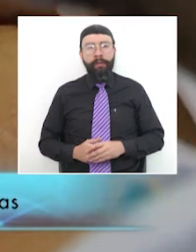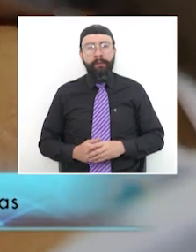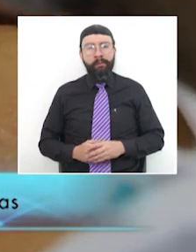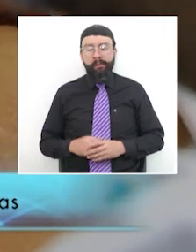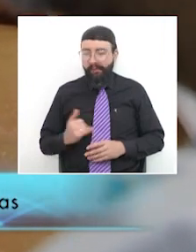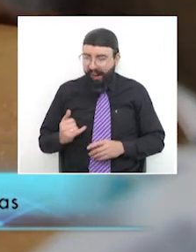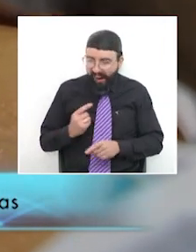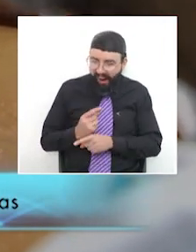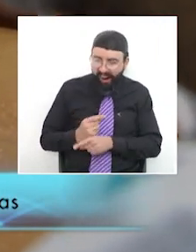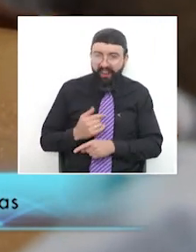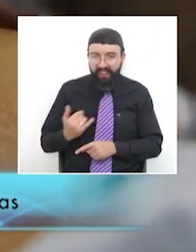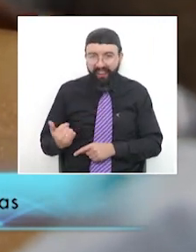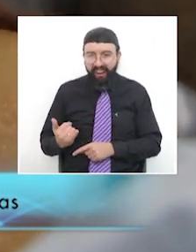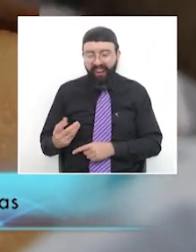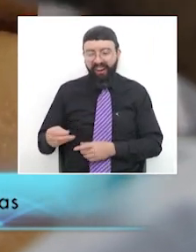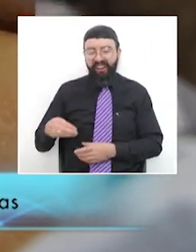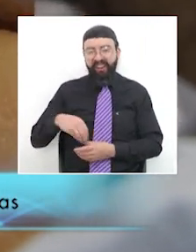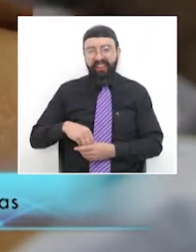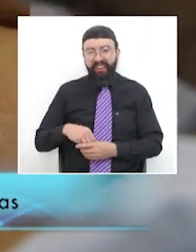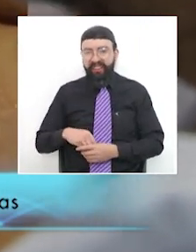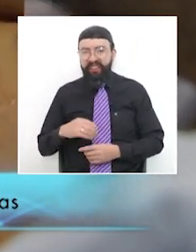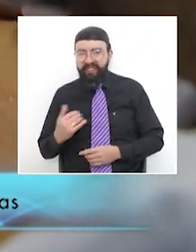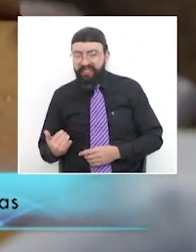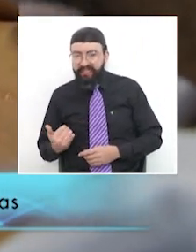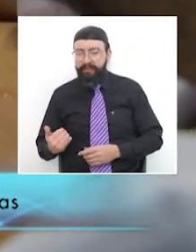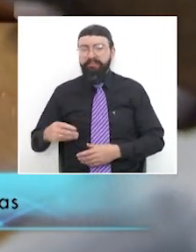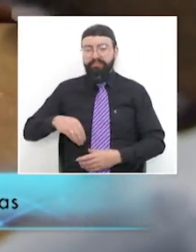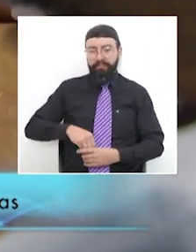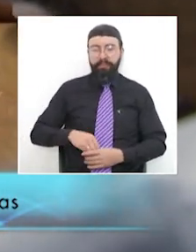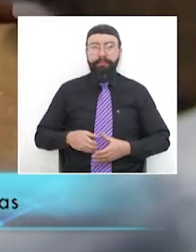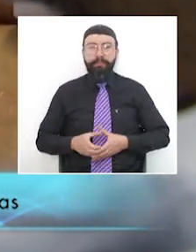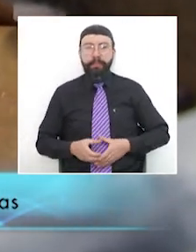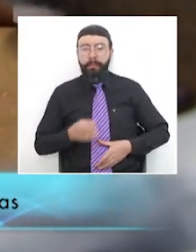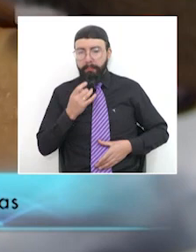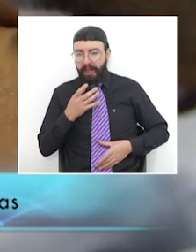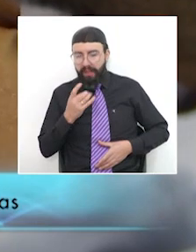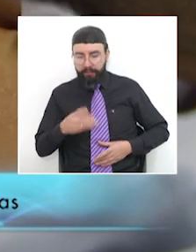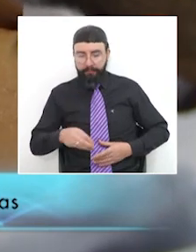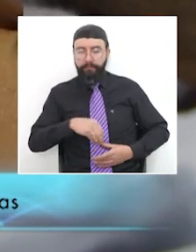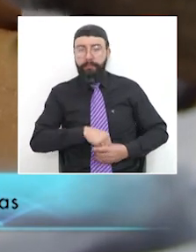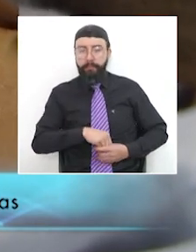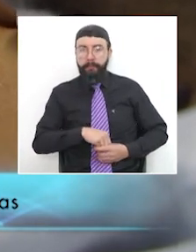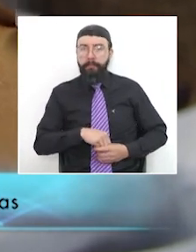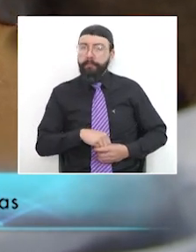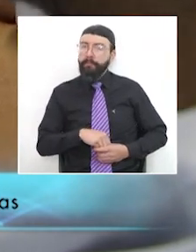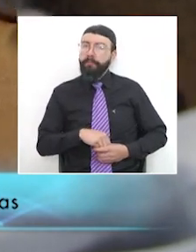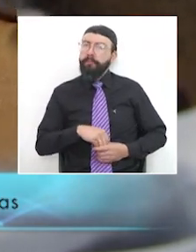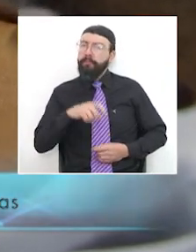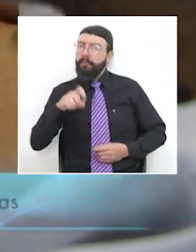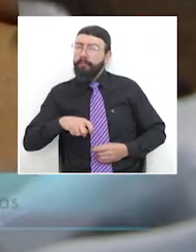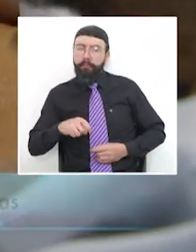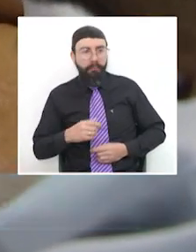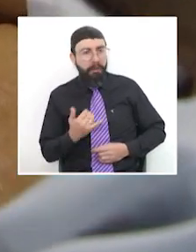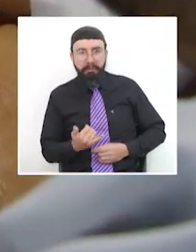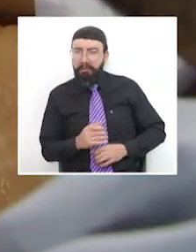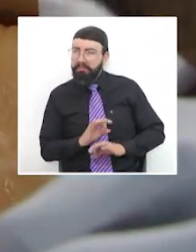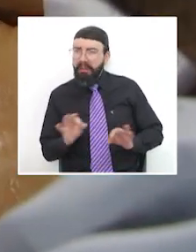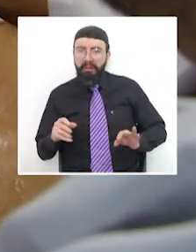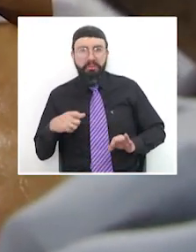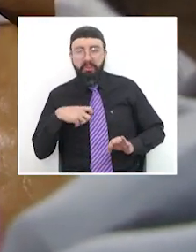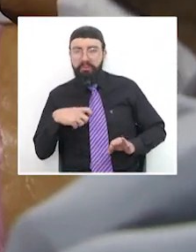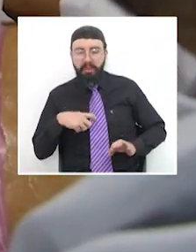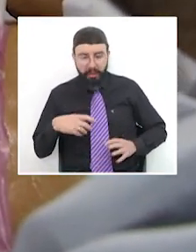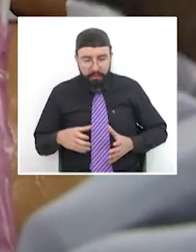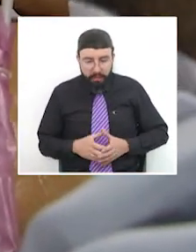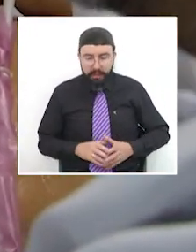Esta parte de acá es la parte donde se aloja el páncreas. Tenemos que ver que no hay ninguna masa. El cáncer